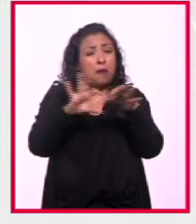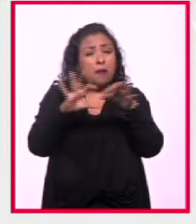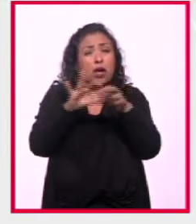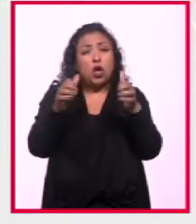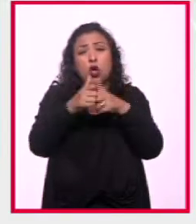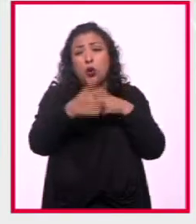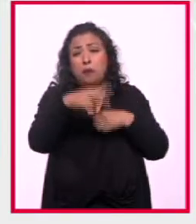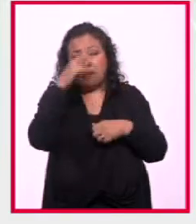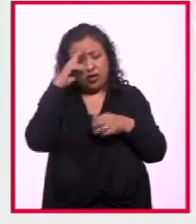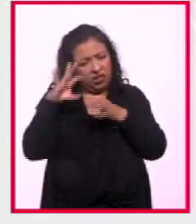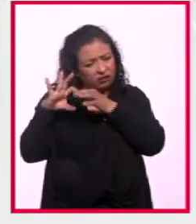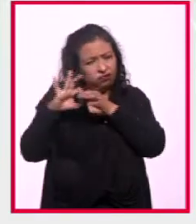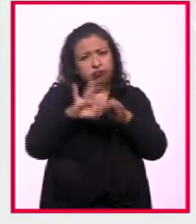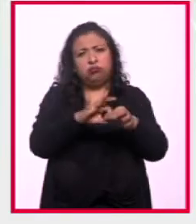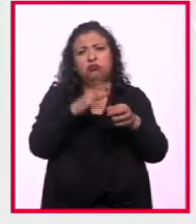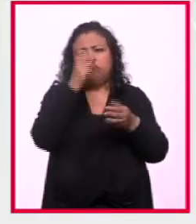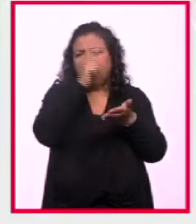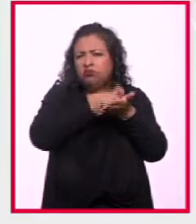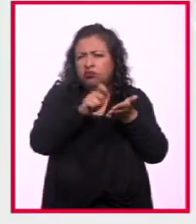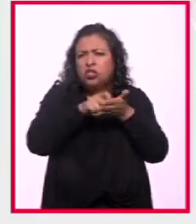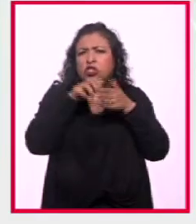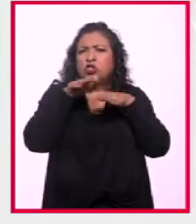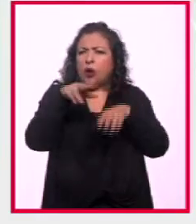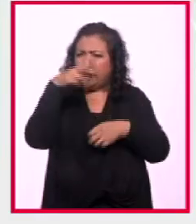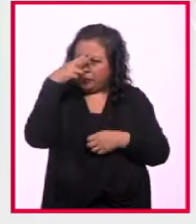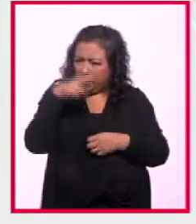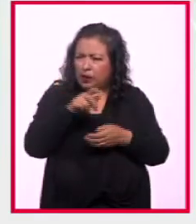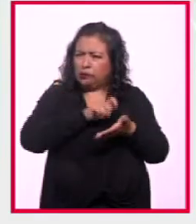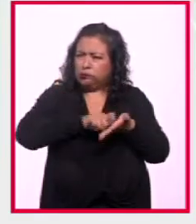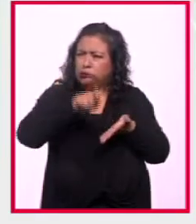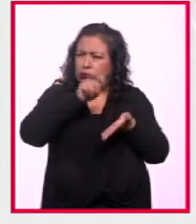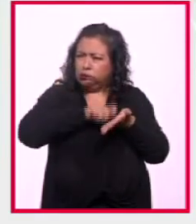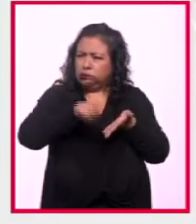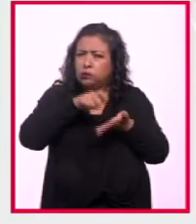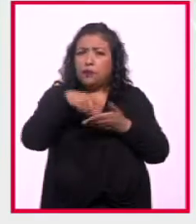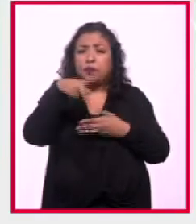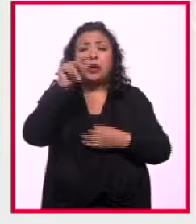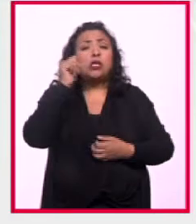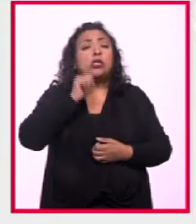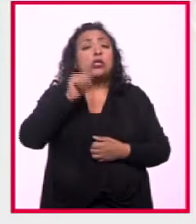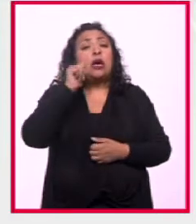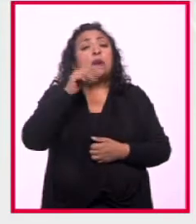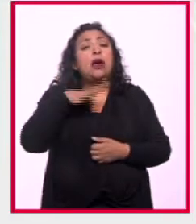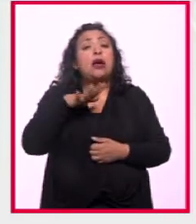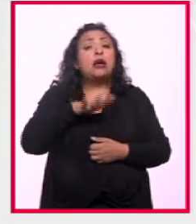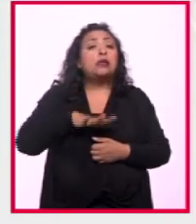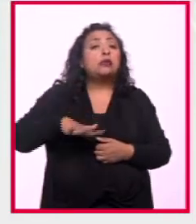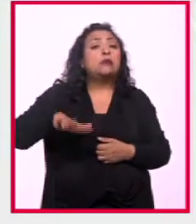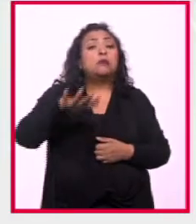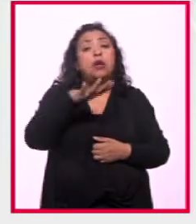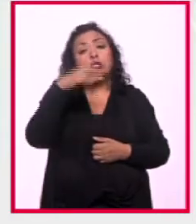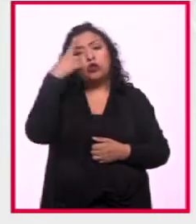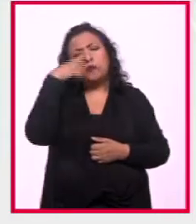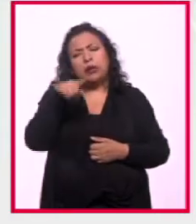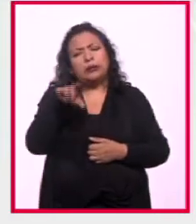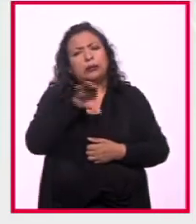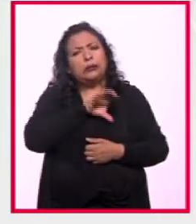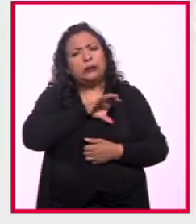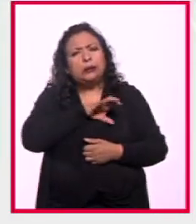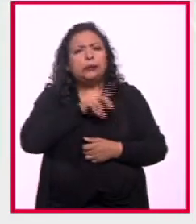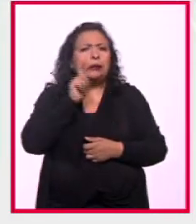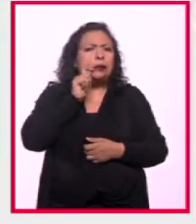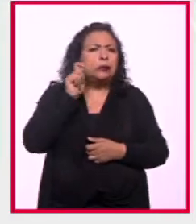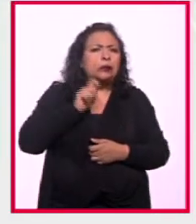méxico que ha escrito mucho sobre méxico pero sobre todo que le ha dado siempre un espacio de afecto de